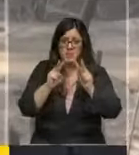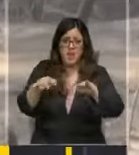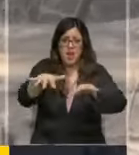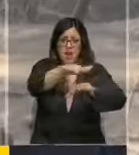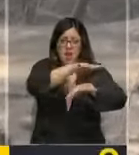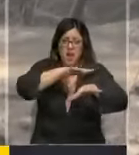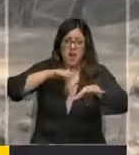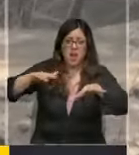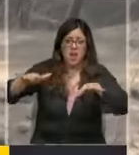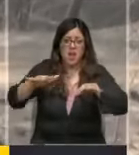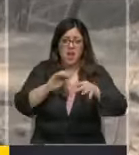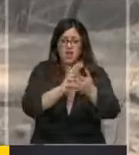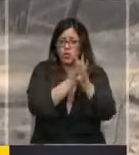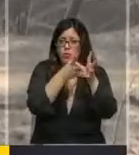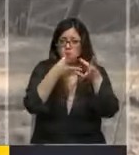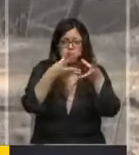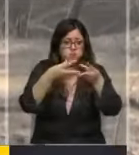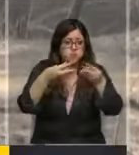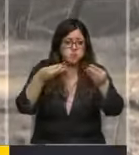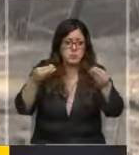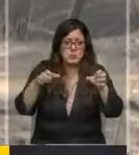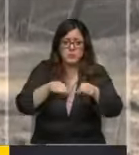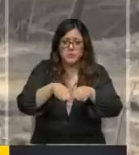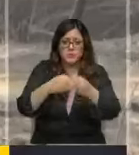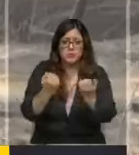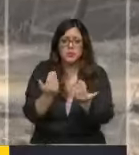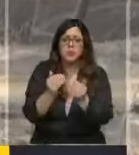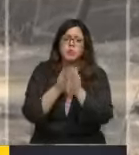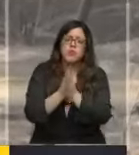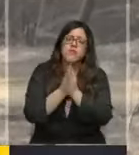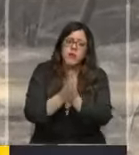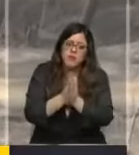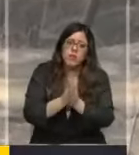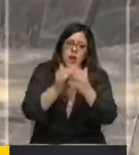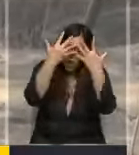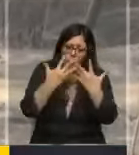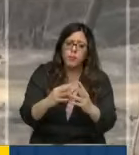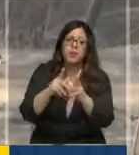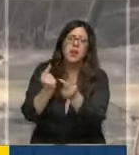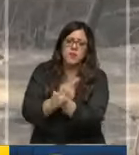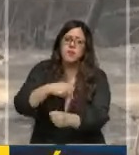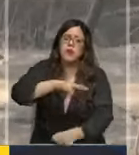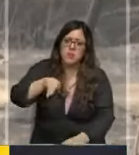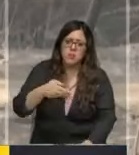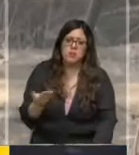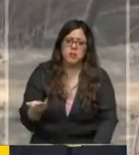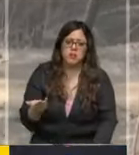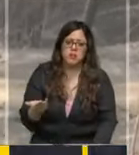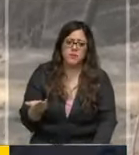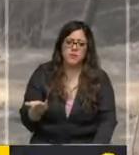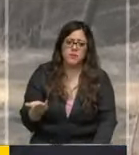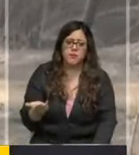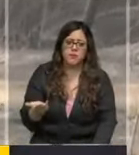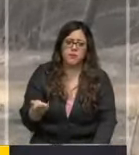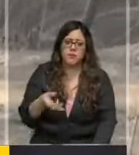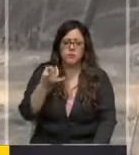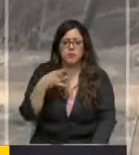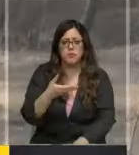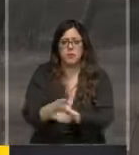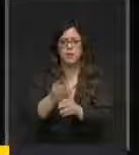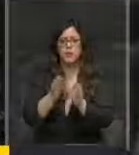totalmente desintegrada. Necesitamos que vengan a sacar los cuerpos de nuestros familiares. Él es lo único que